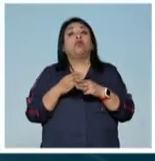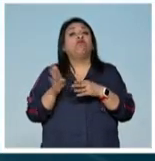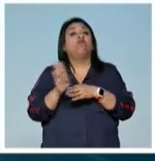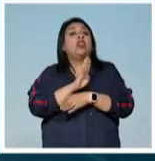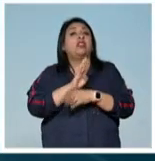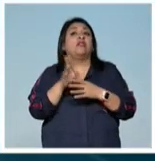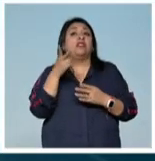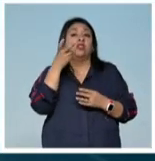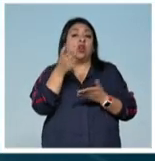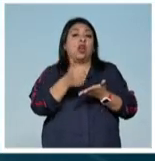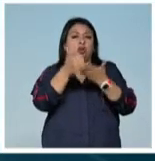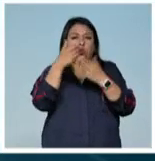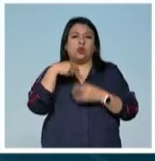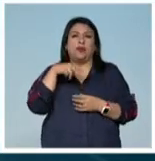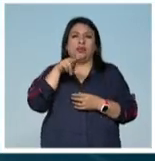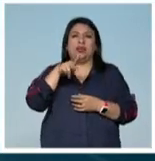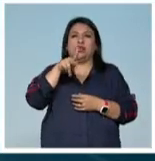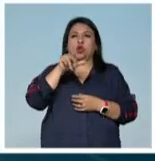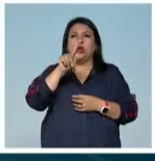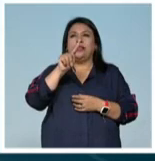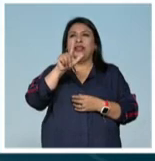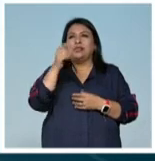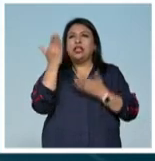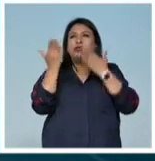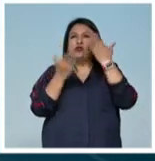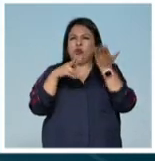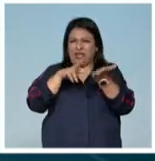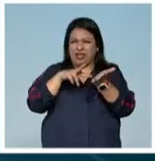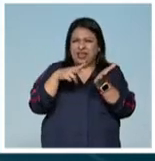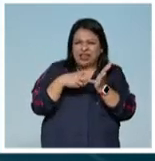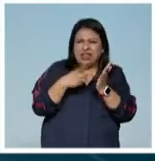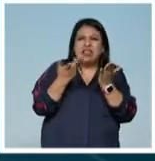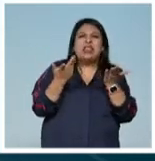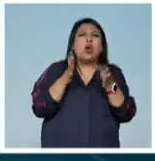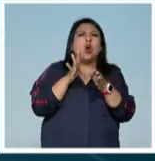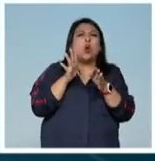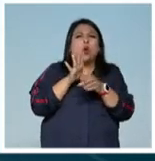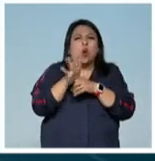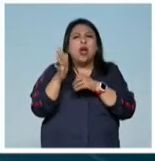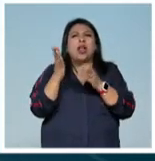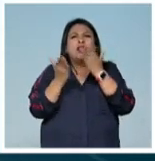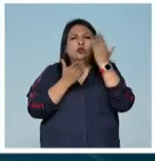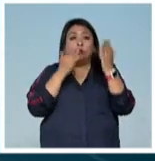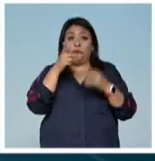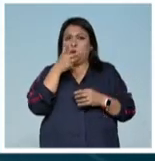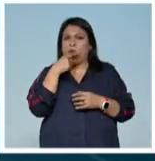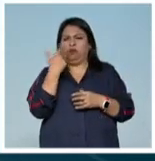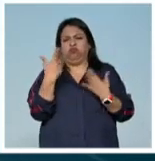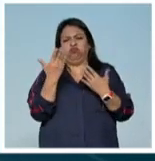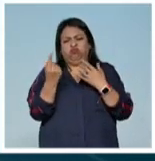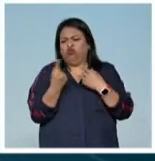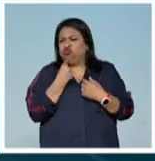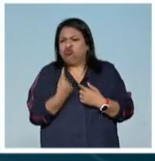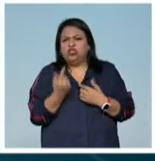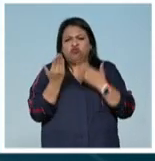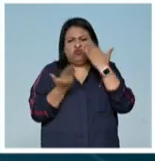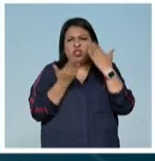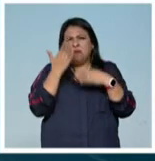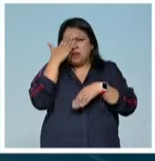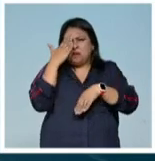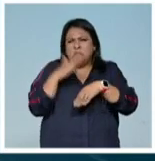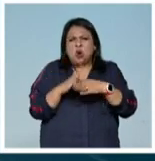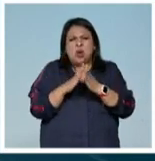beneficie de ello. Nikola Tesla estudia ingeniería, me parece. ¿Cuál es su formación? Él era un hombre muy estudioso, desde muy pequeño se aprendía